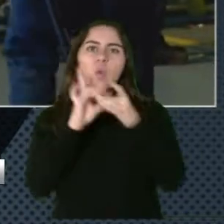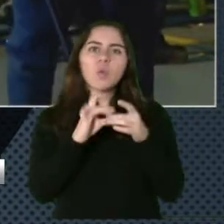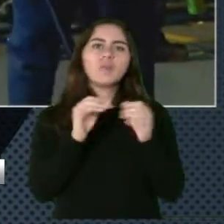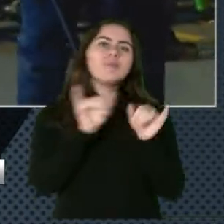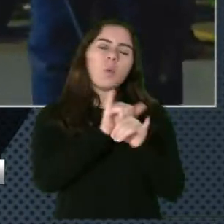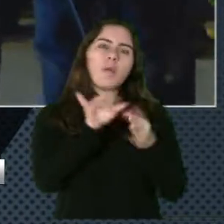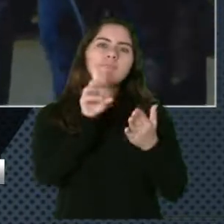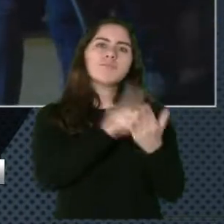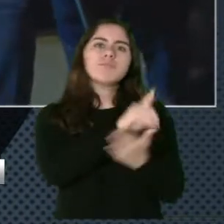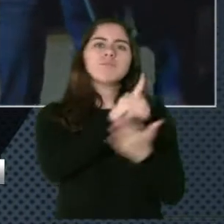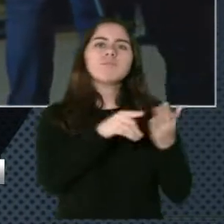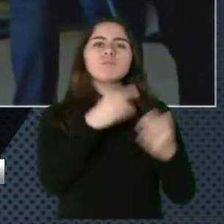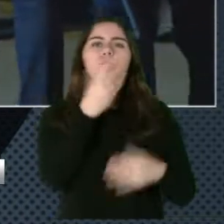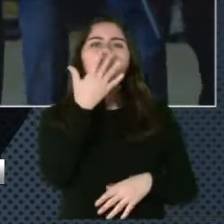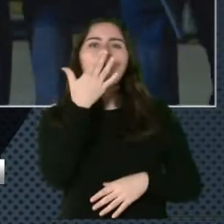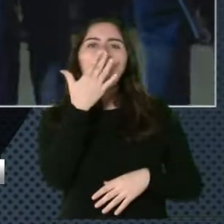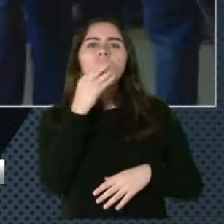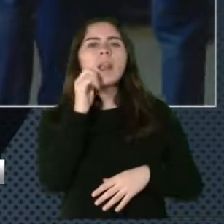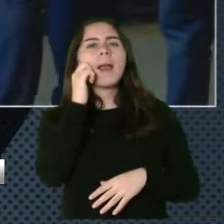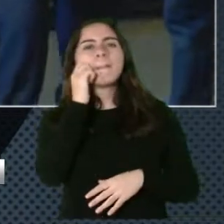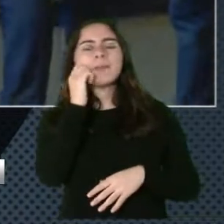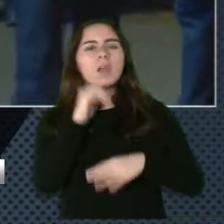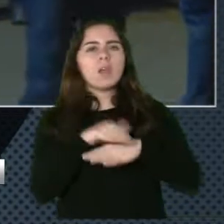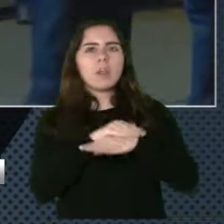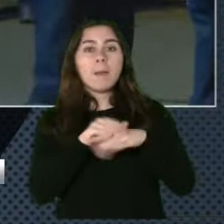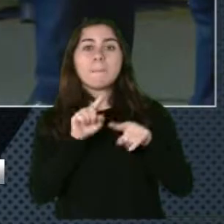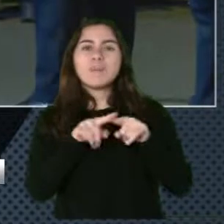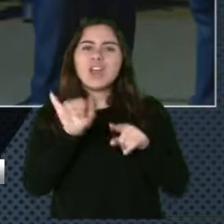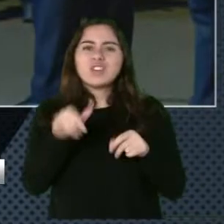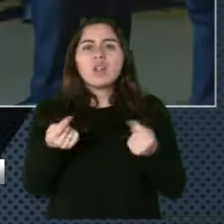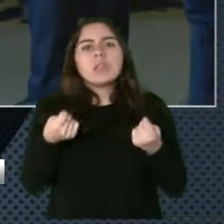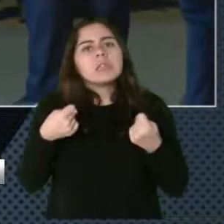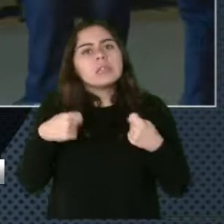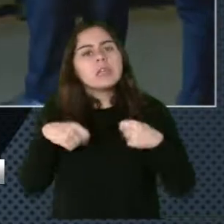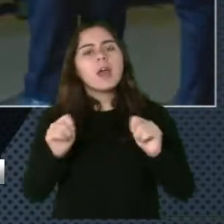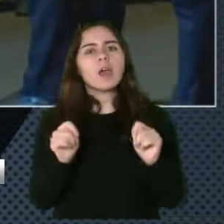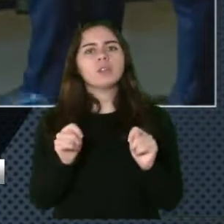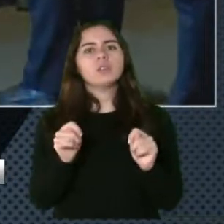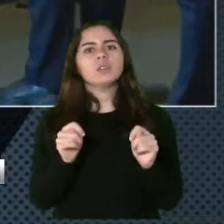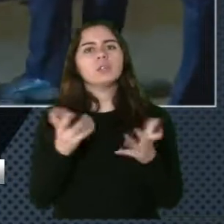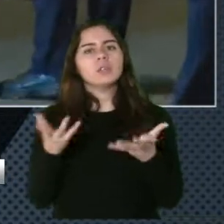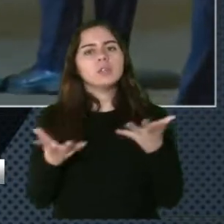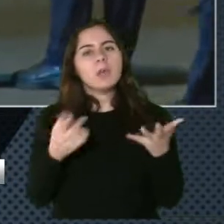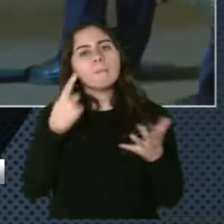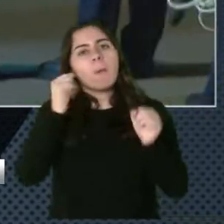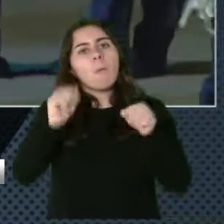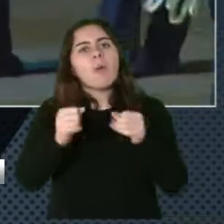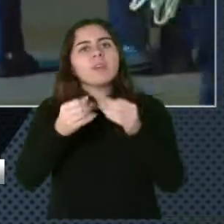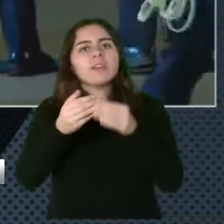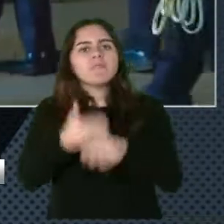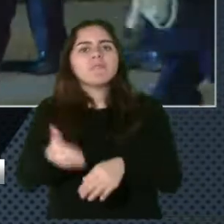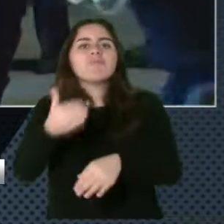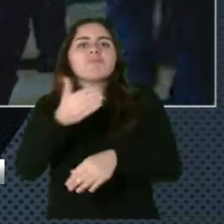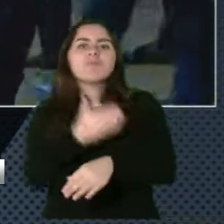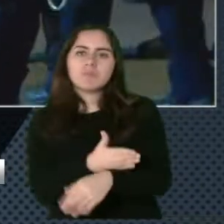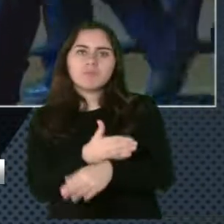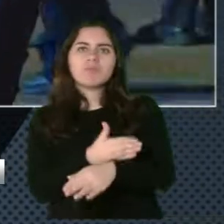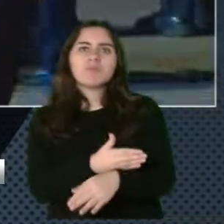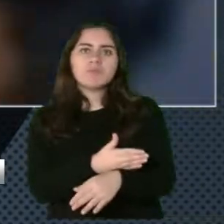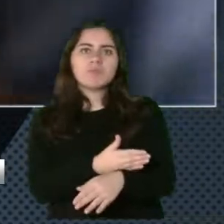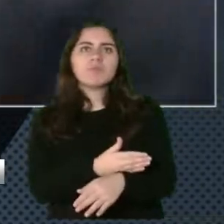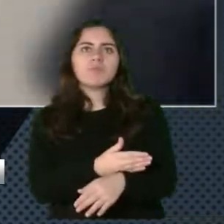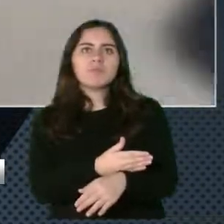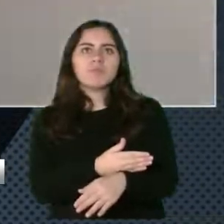racial. Pero es un inicio, un intento, y la orden ejecutiva expresa más bien un deseo de empezar algún